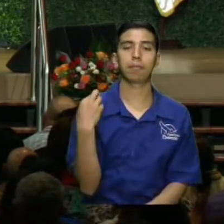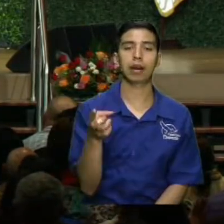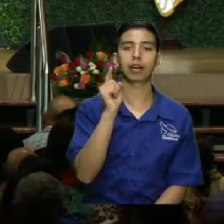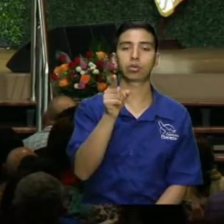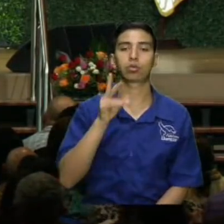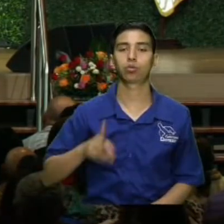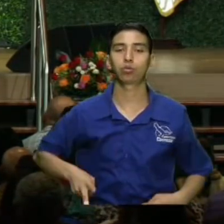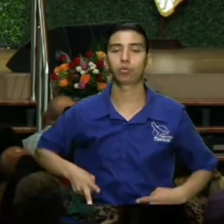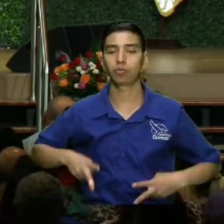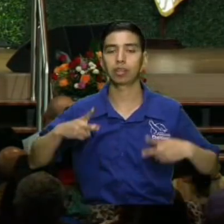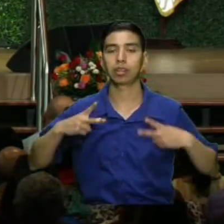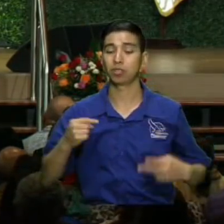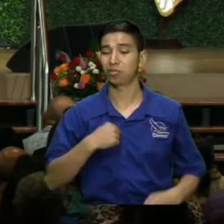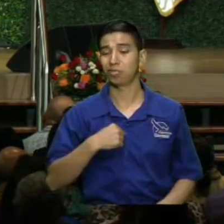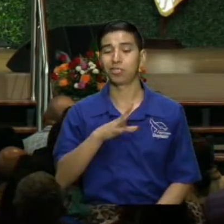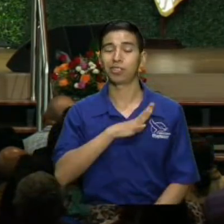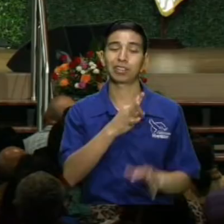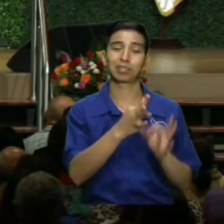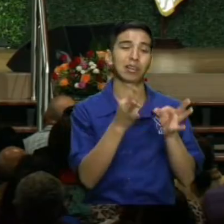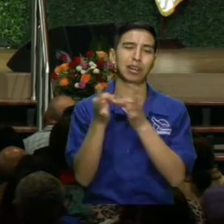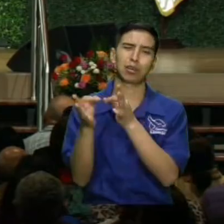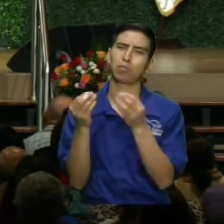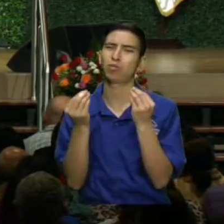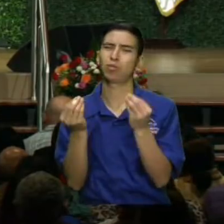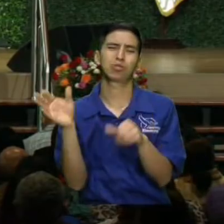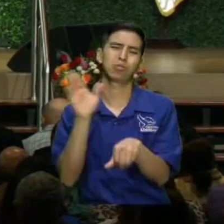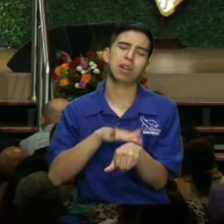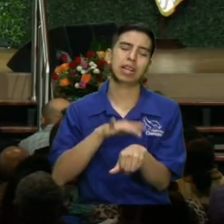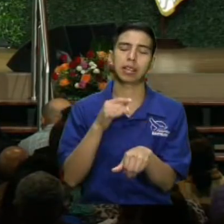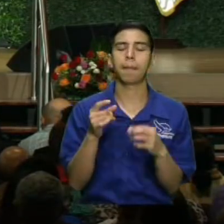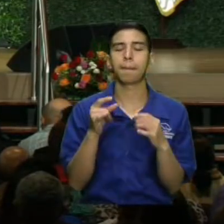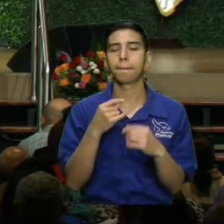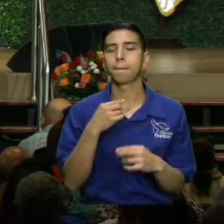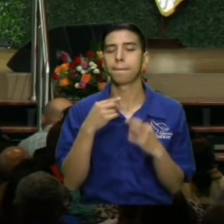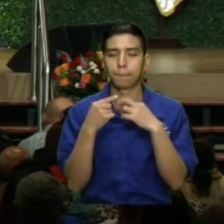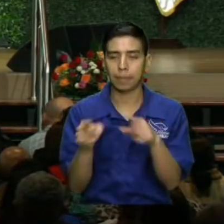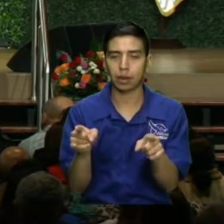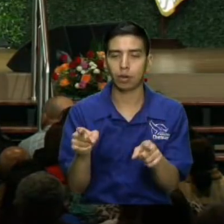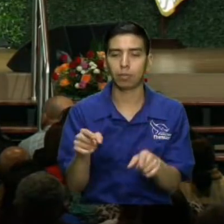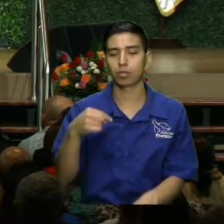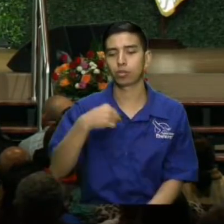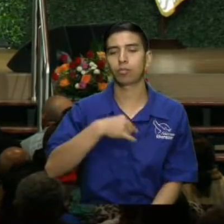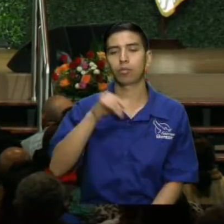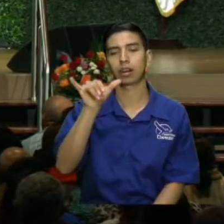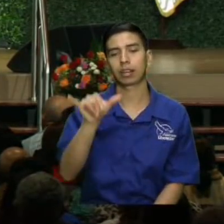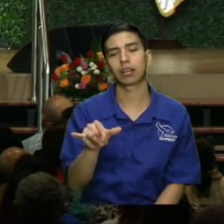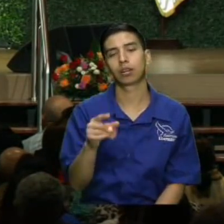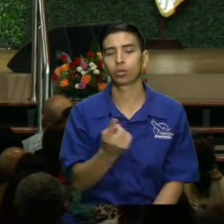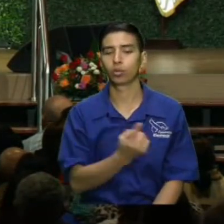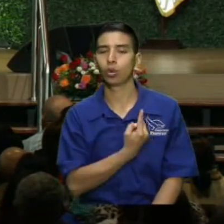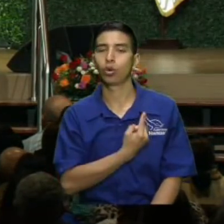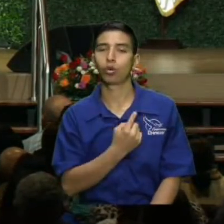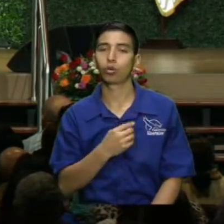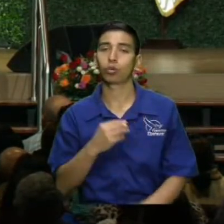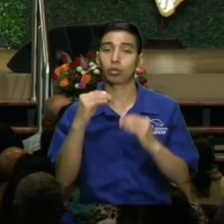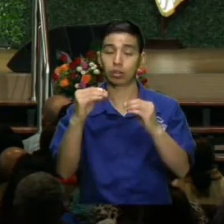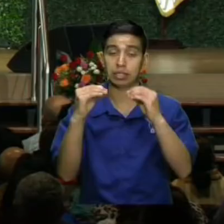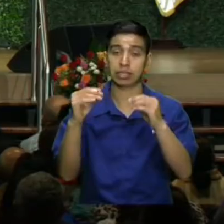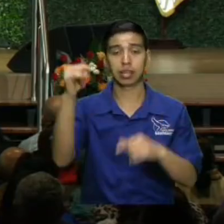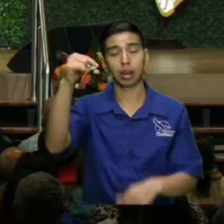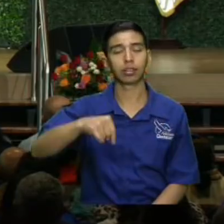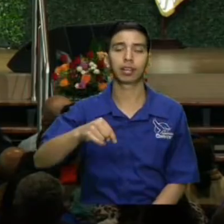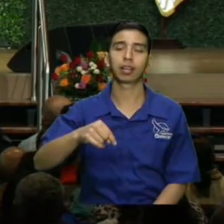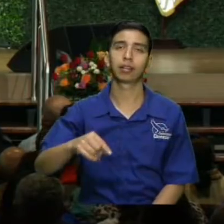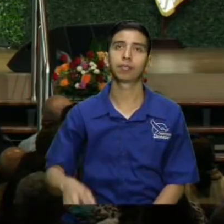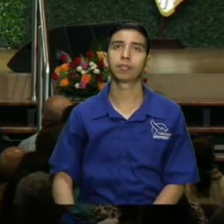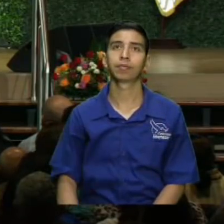Esto lo tendría que explicar mucho más, pero me voy a quedar con este. En cuanto a la repetición, pero tengo otros que están de la Santa